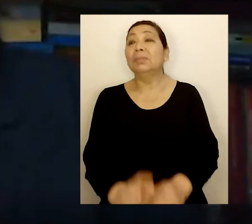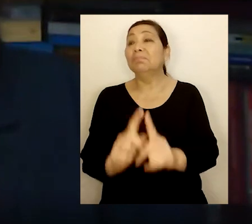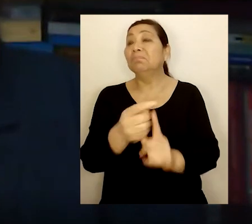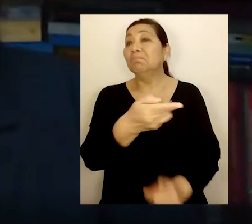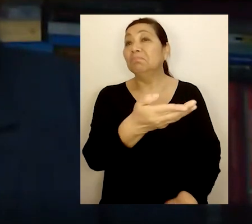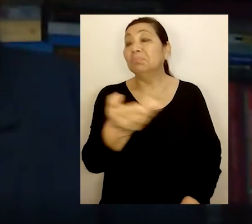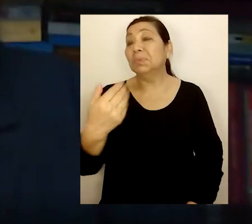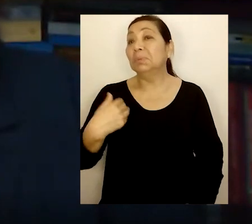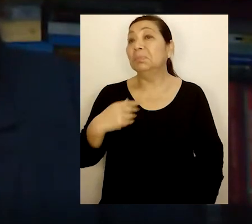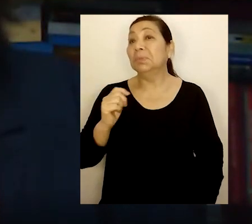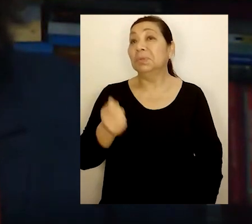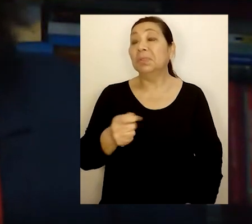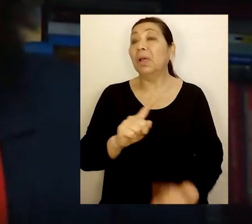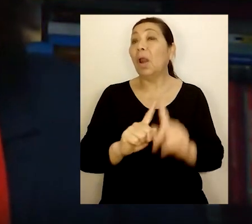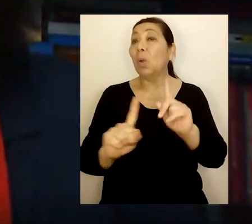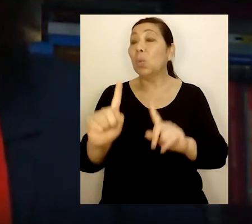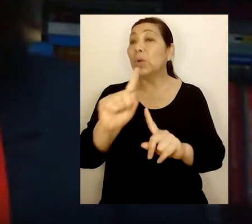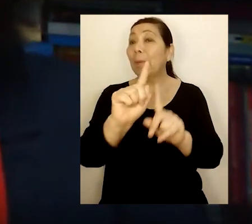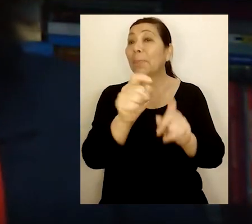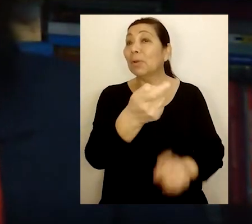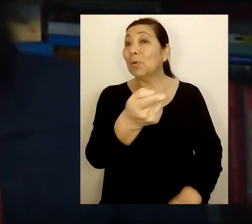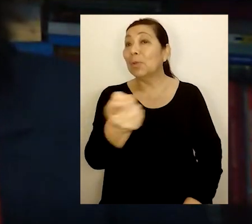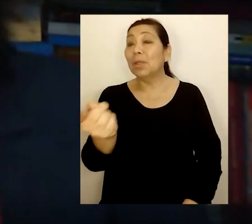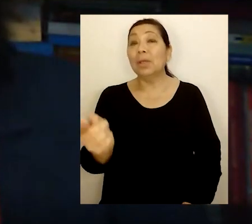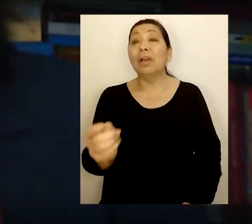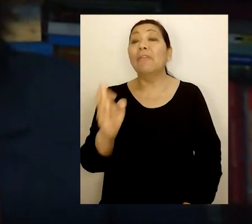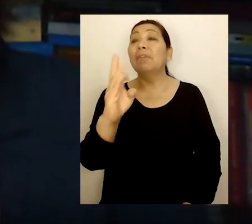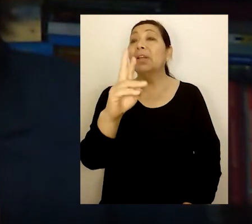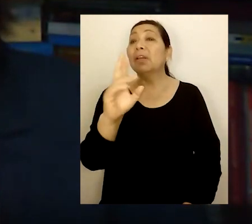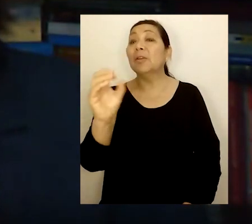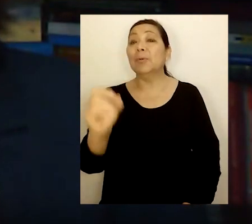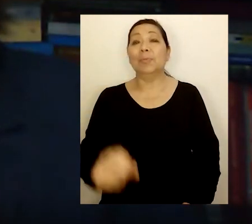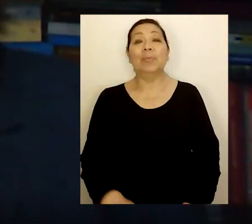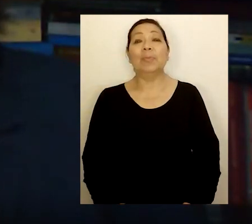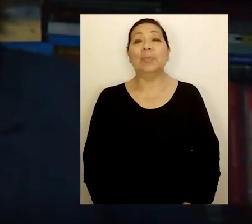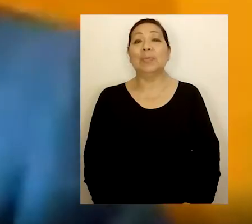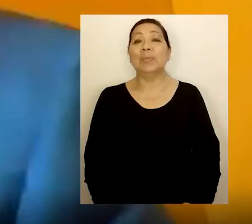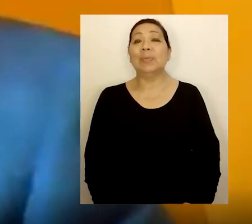consulta a los señores magistrados si van a hacer alguna pregunta, magistrado Ferrero.